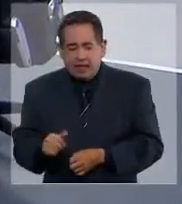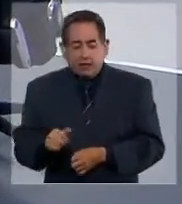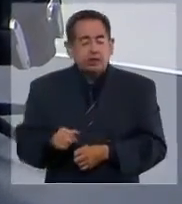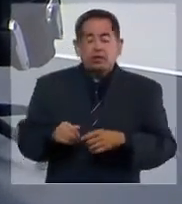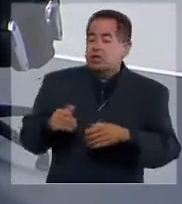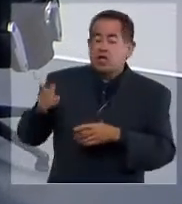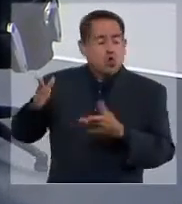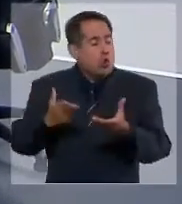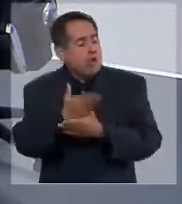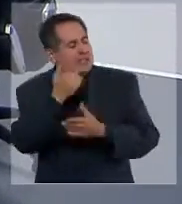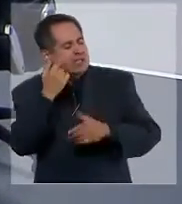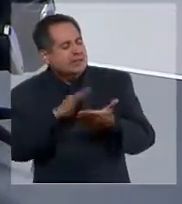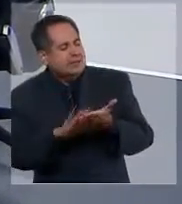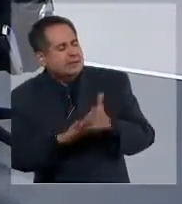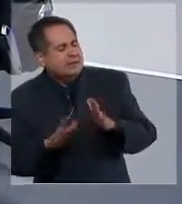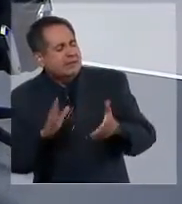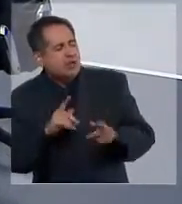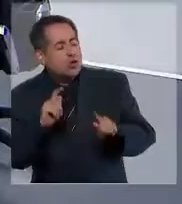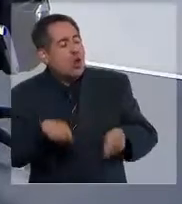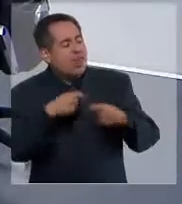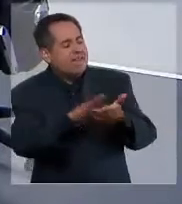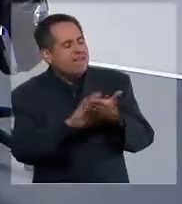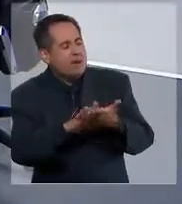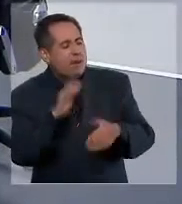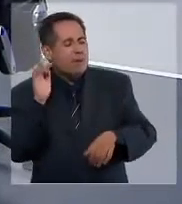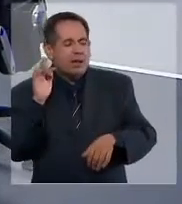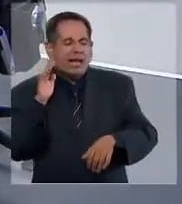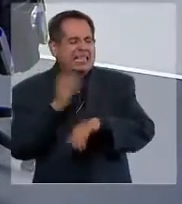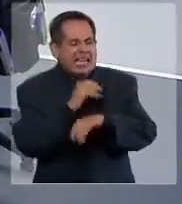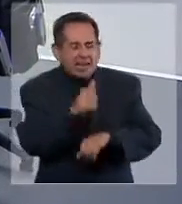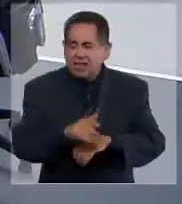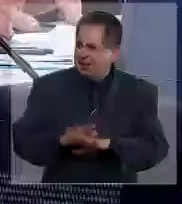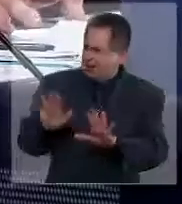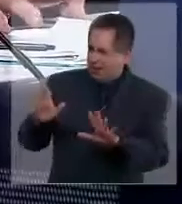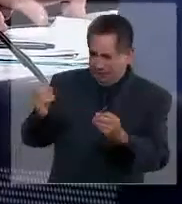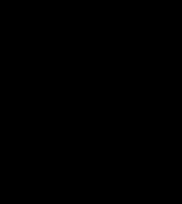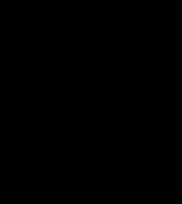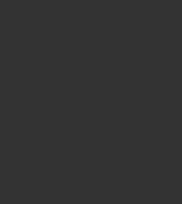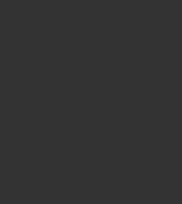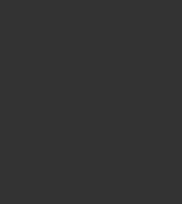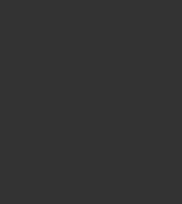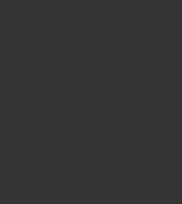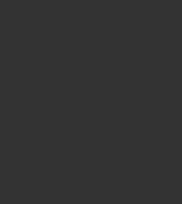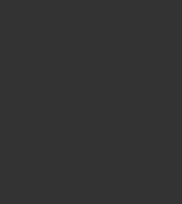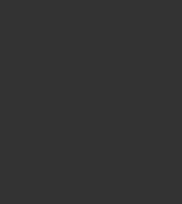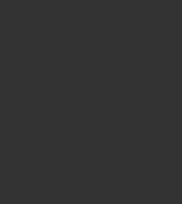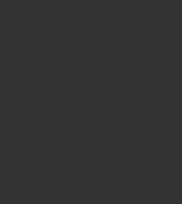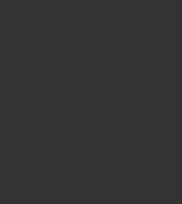impunidad. En un año te reuniste. Y le ofreciste impunidad. ¿Me dejan? Tiempo.